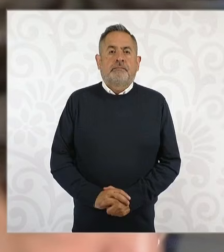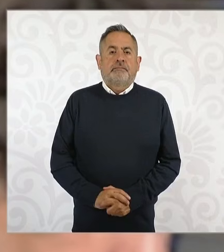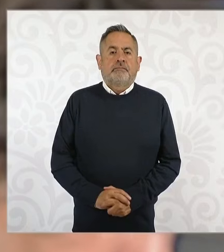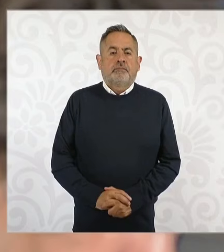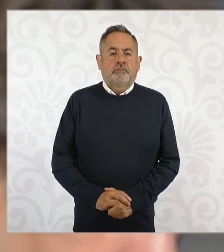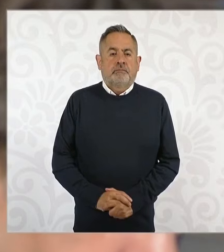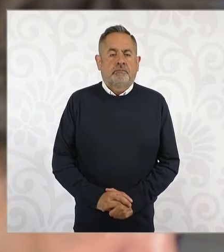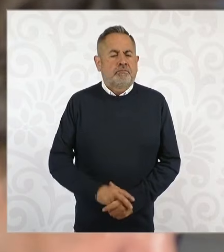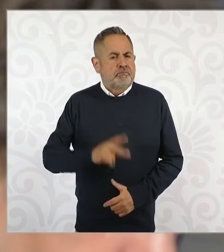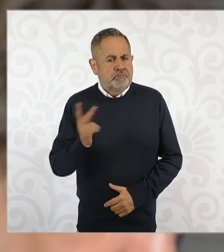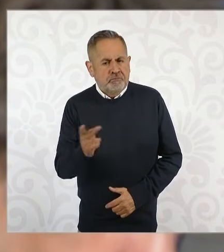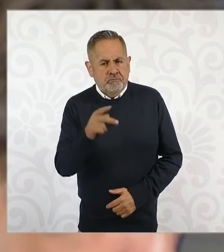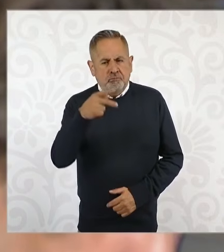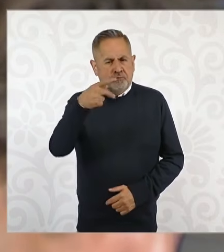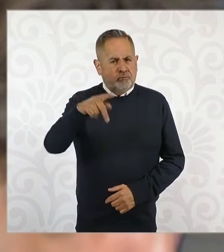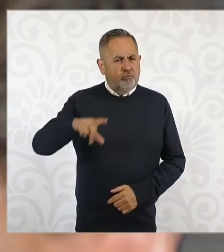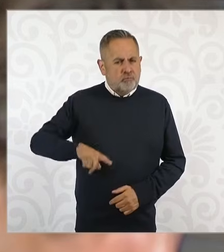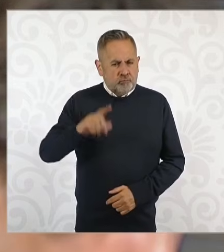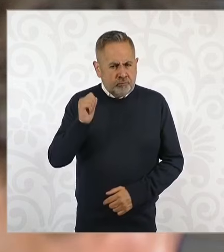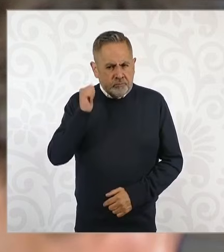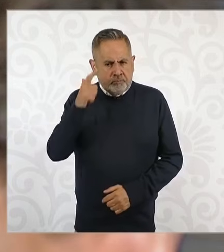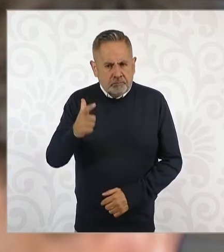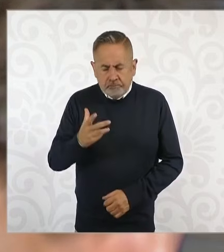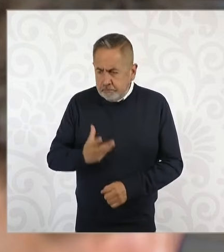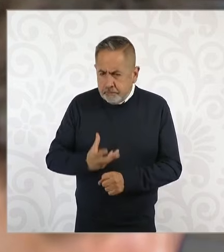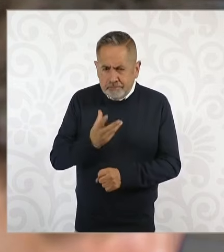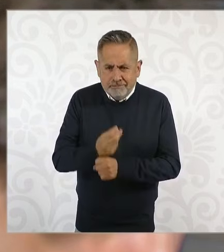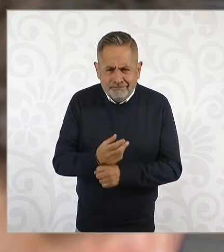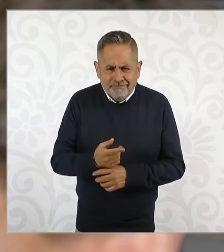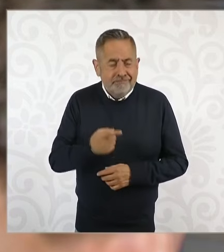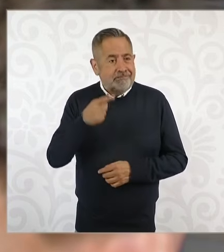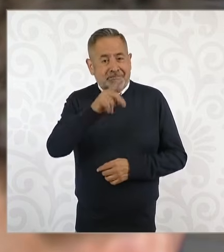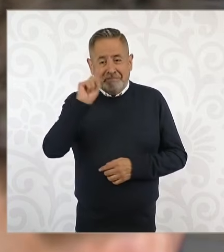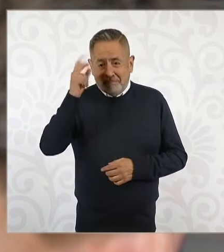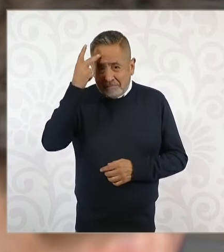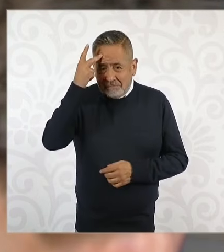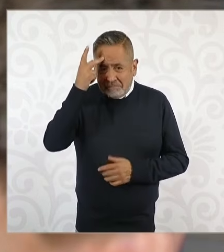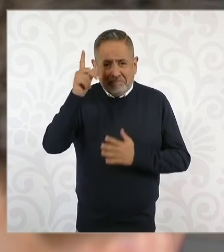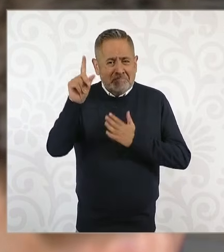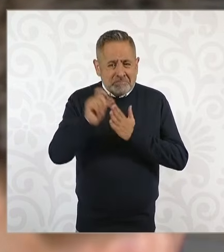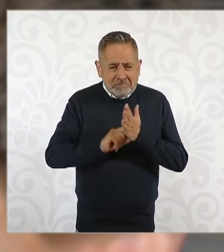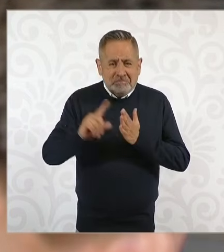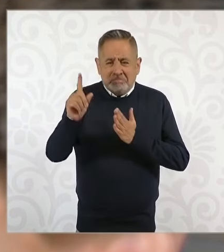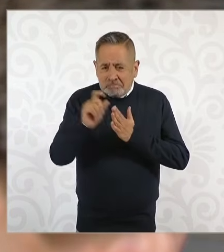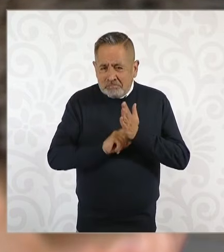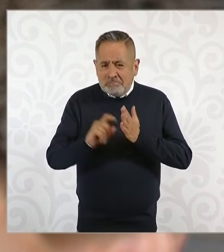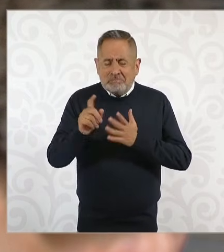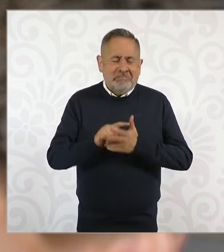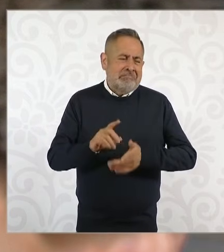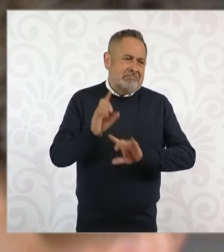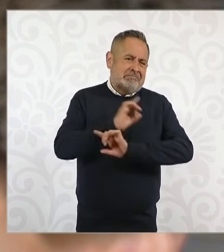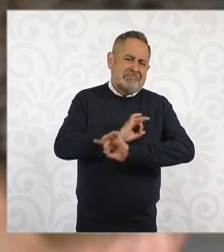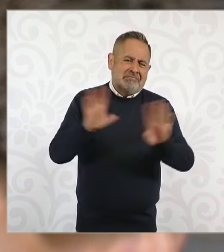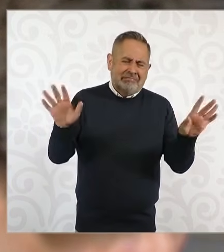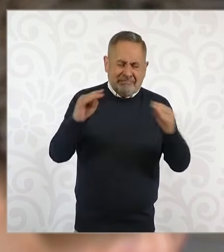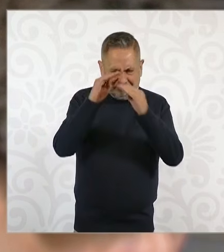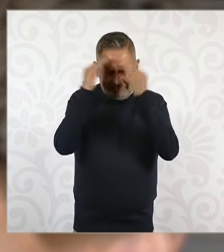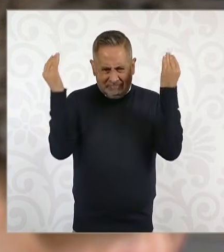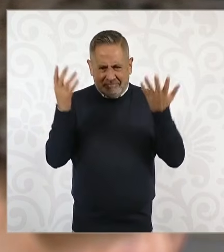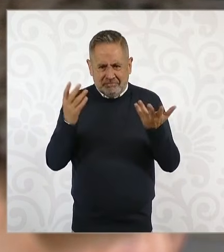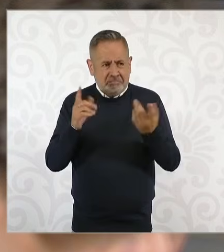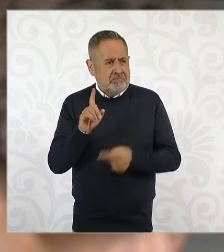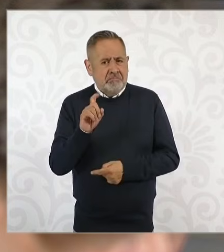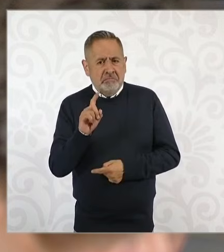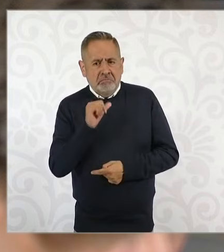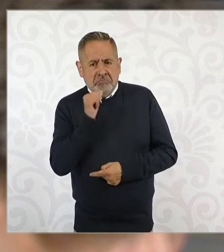hará algo, porque mes con mes el hartazgo de los potosinos se hace padecer, pues aunque no les